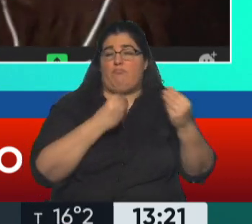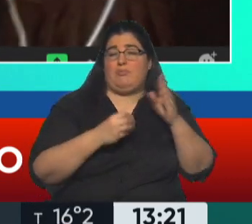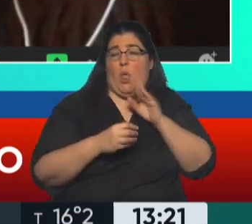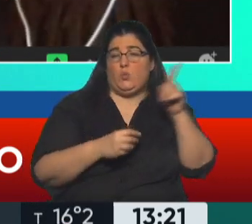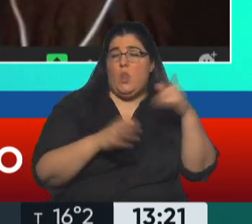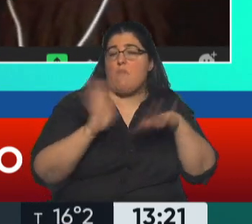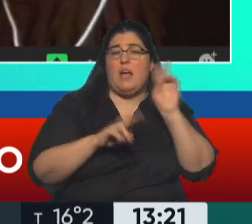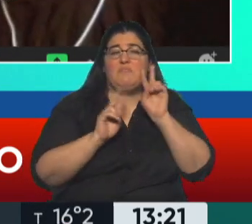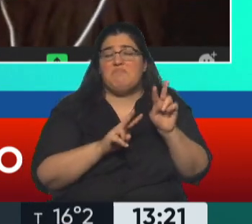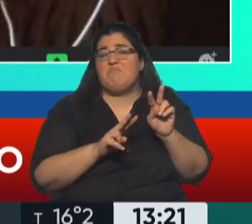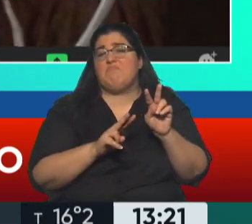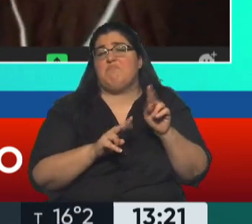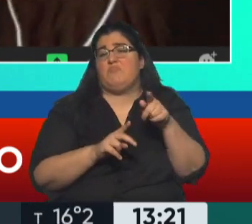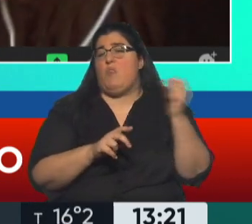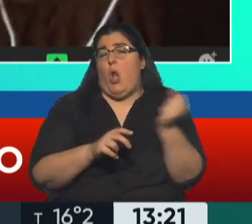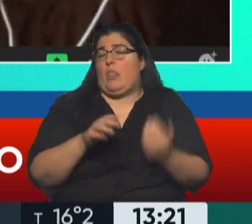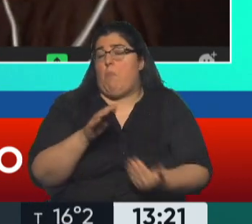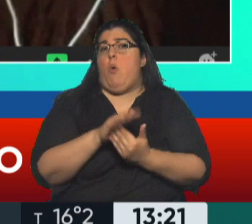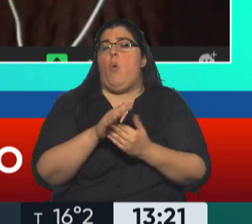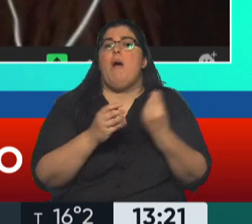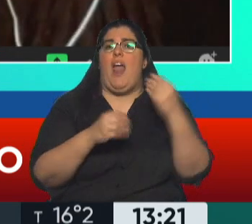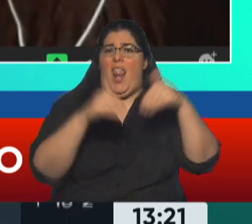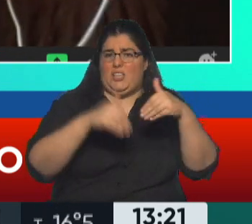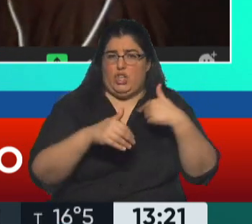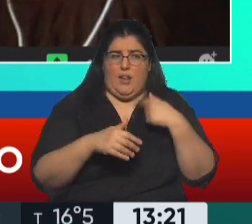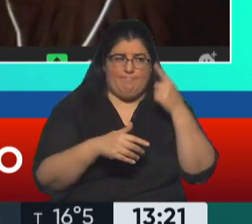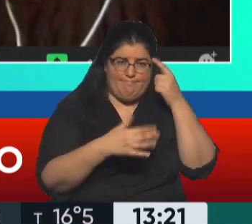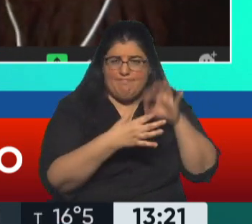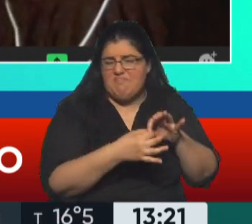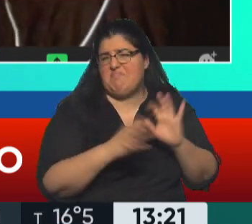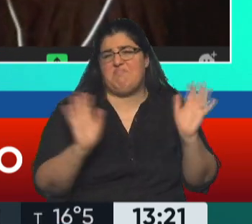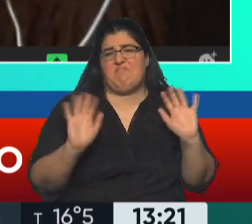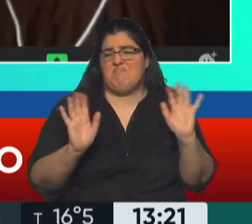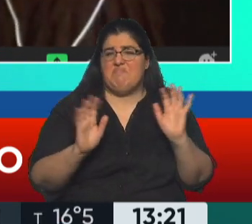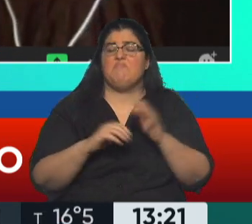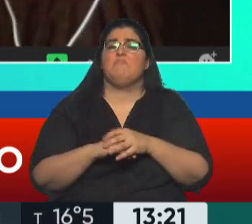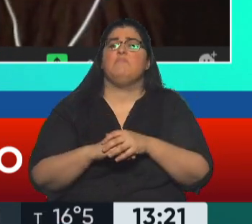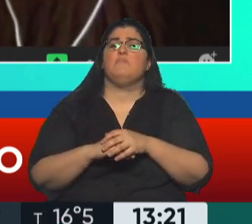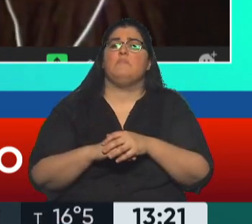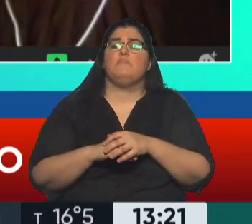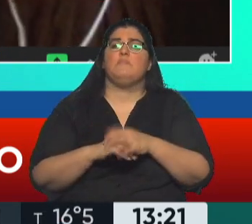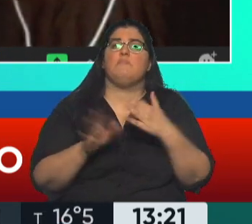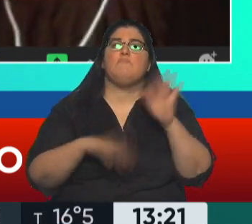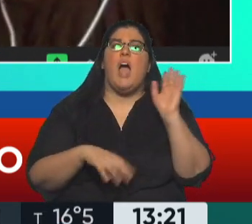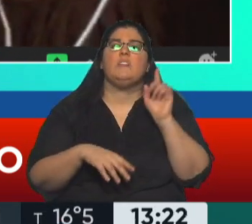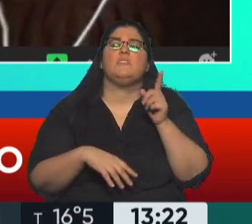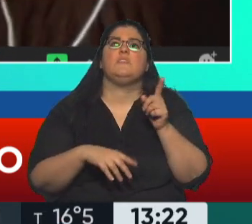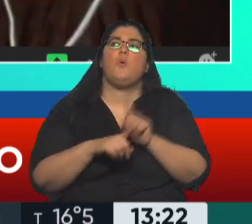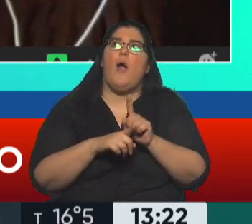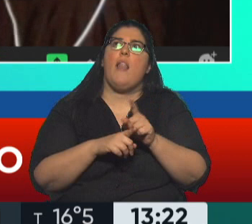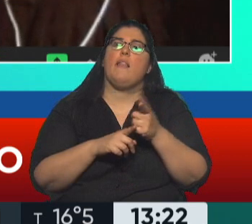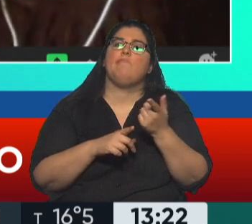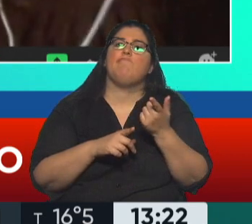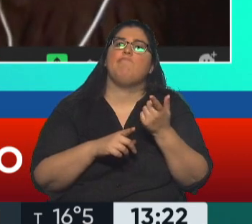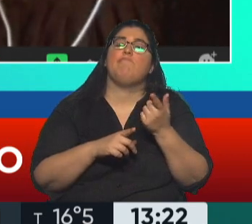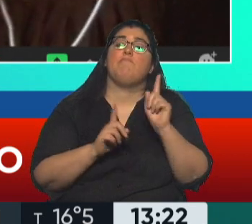es primordial a la agenda electoral del país. Y en especial, yo diría incluso antes